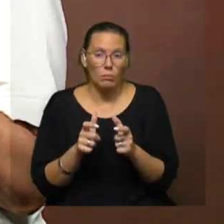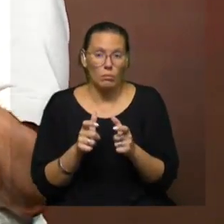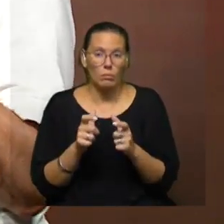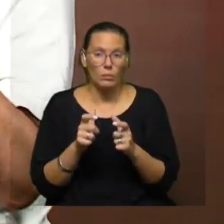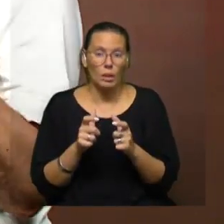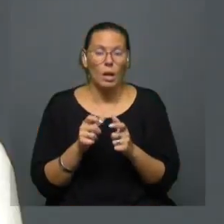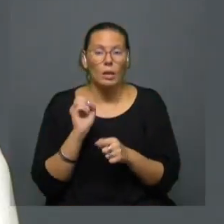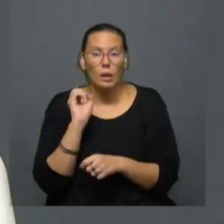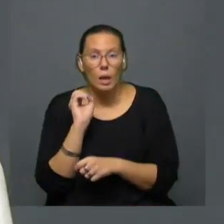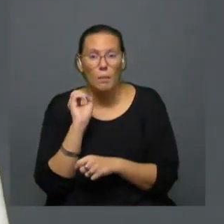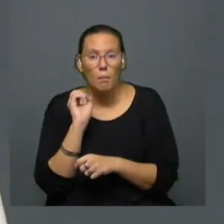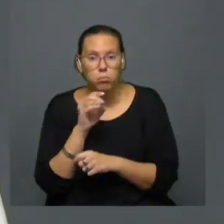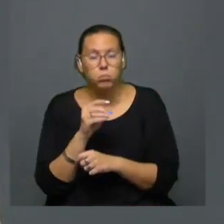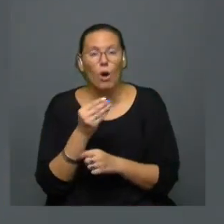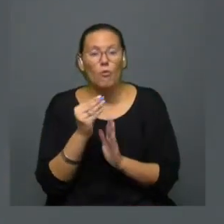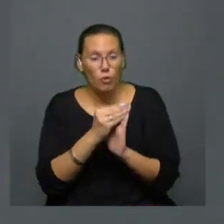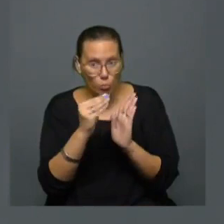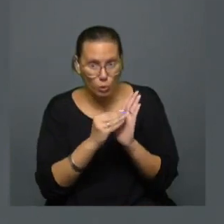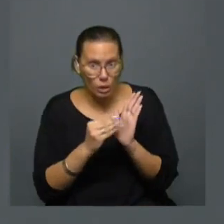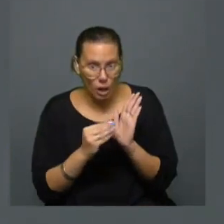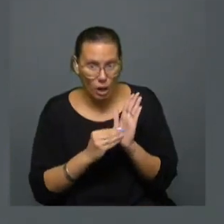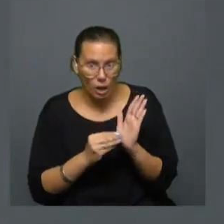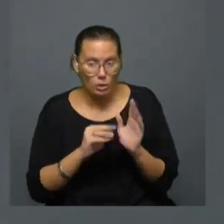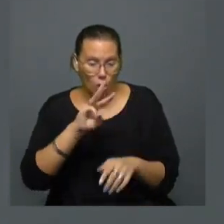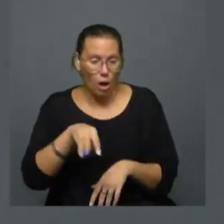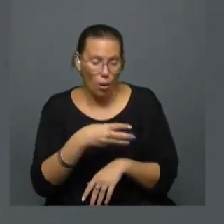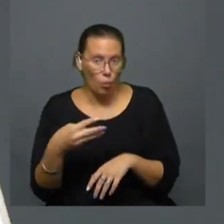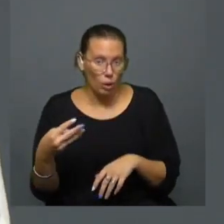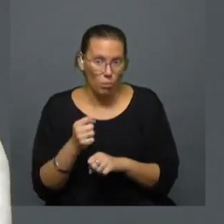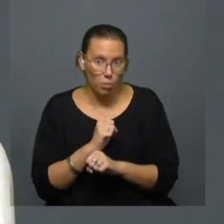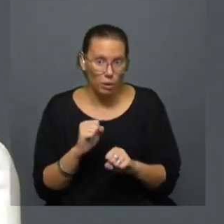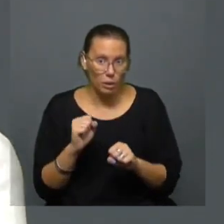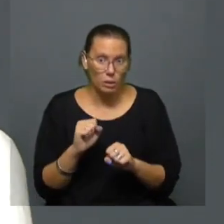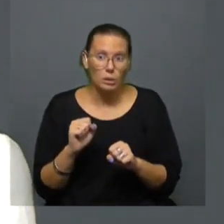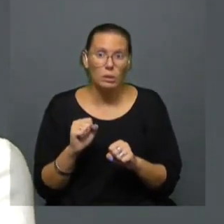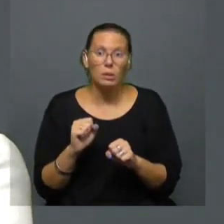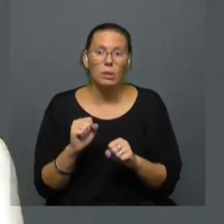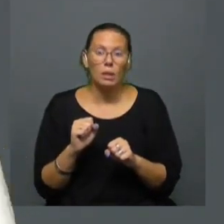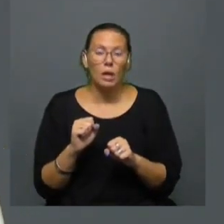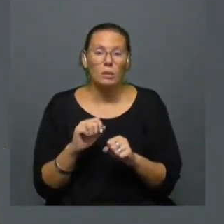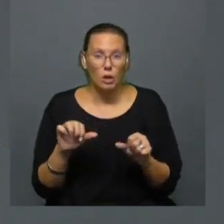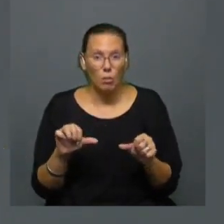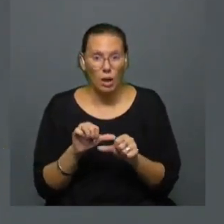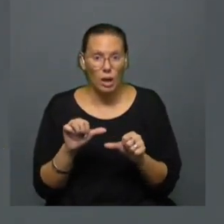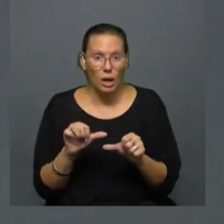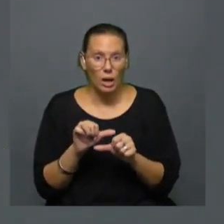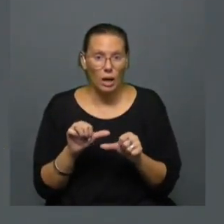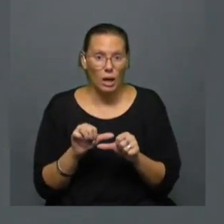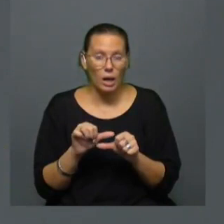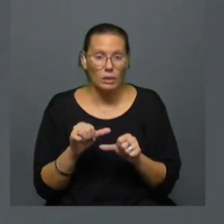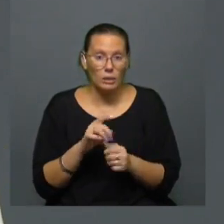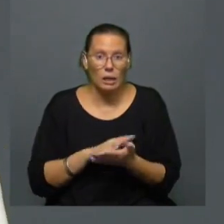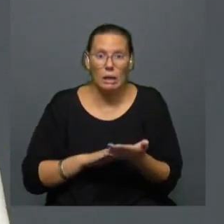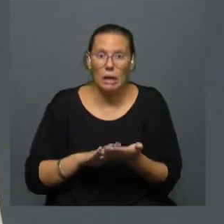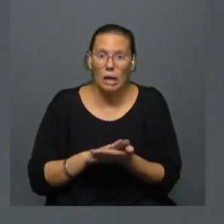que envíe, que llene un formulario que está en la página, digamos, si lo vas a hacer absolutamente desde la